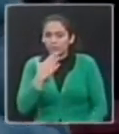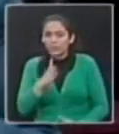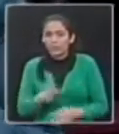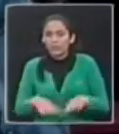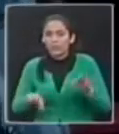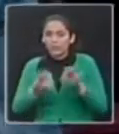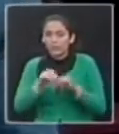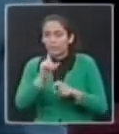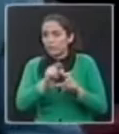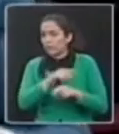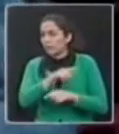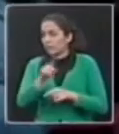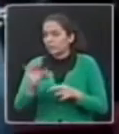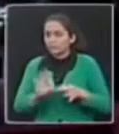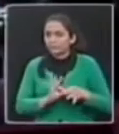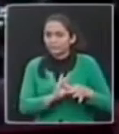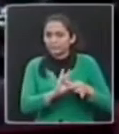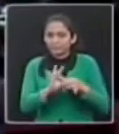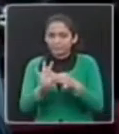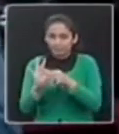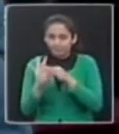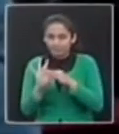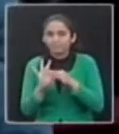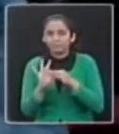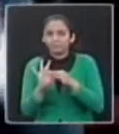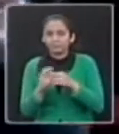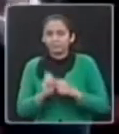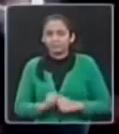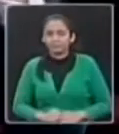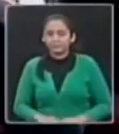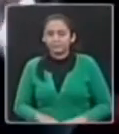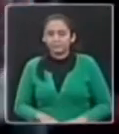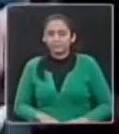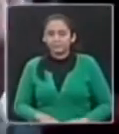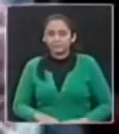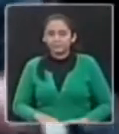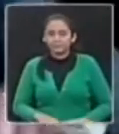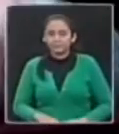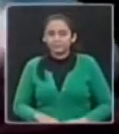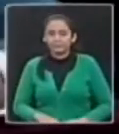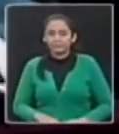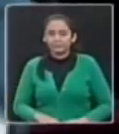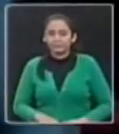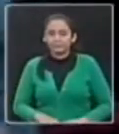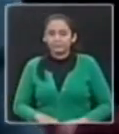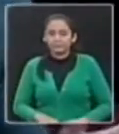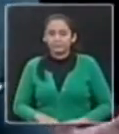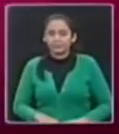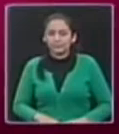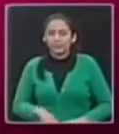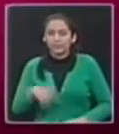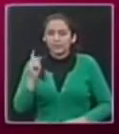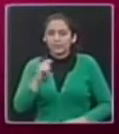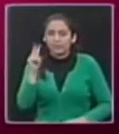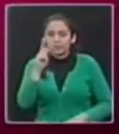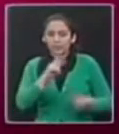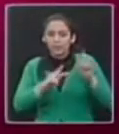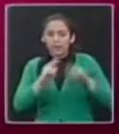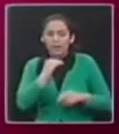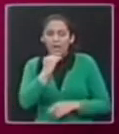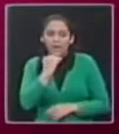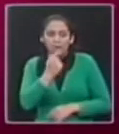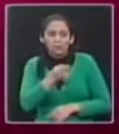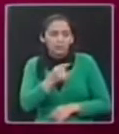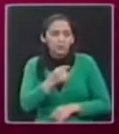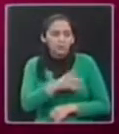colaboración, específicamente sobre la base del uso de recursos que están en estado de ocio. Uber en Estados Unidos y